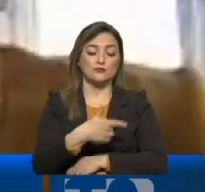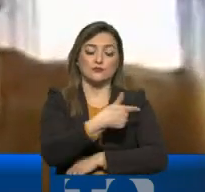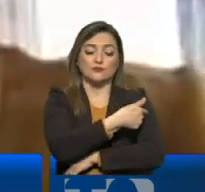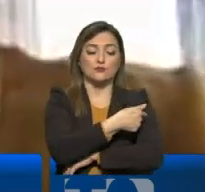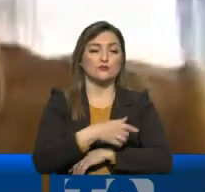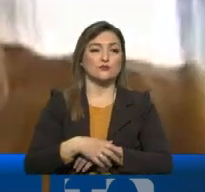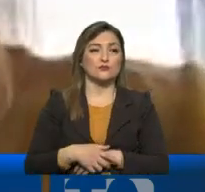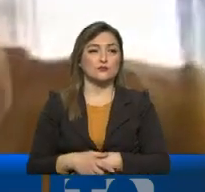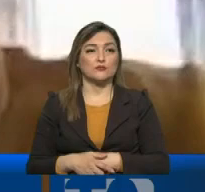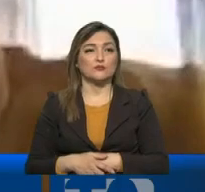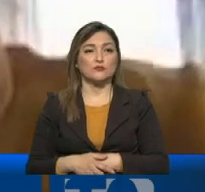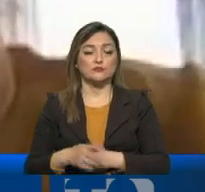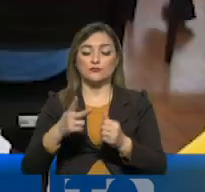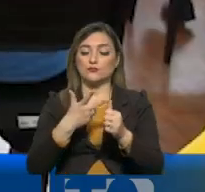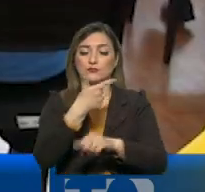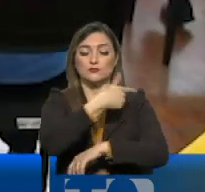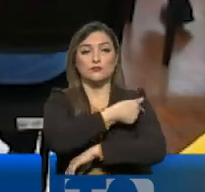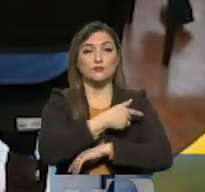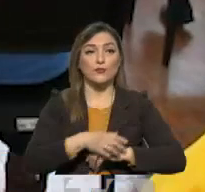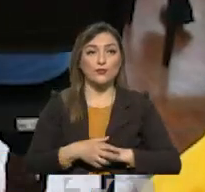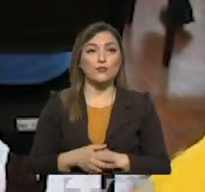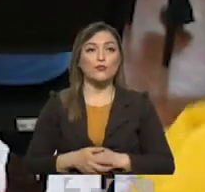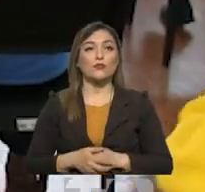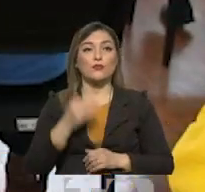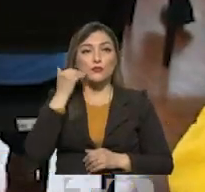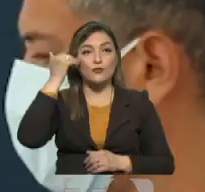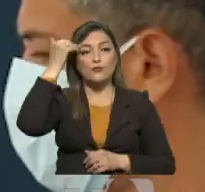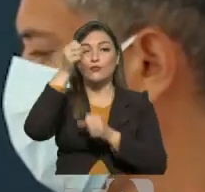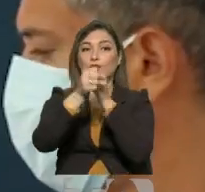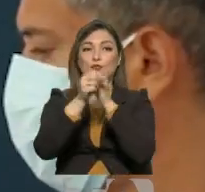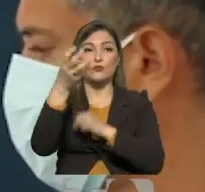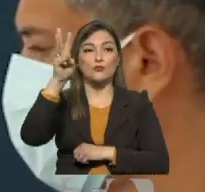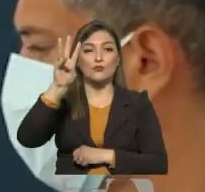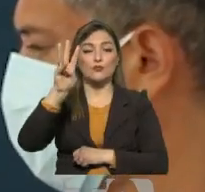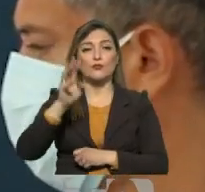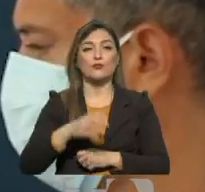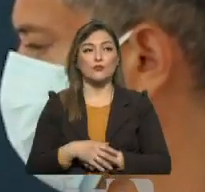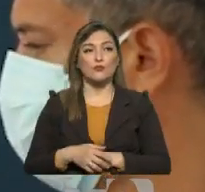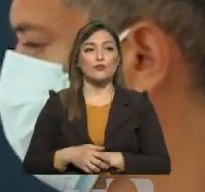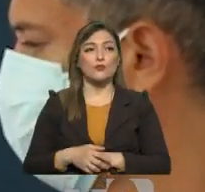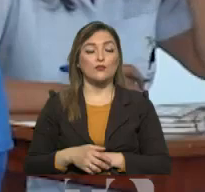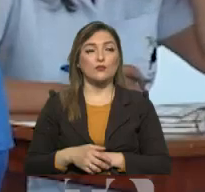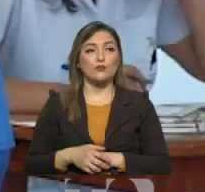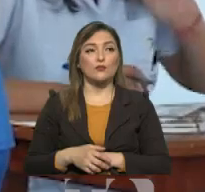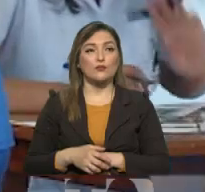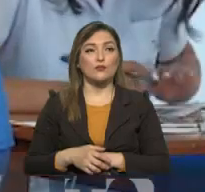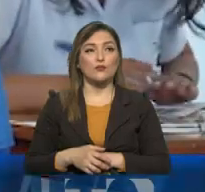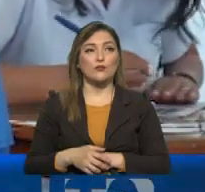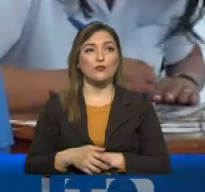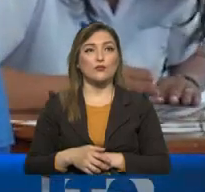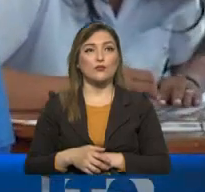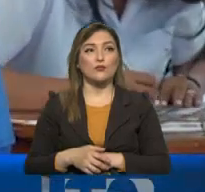inmunizado, es decir, ya con su segunda dosis. Incluidos a mayores de 16 años. Se indica que llegarán a la